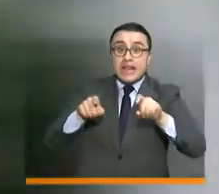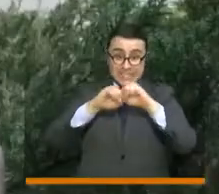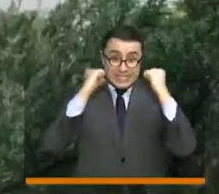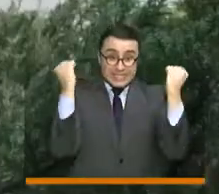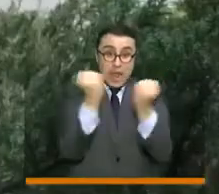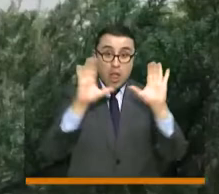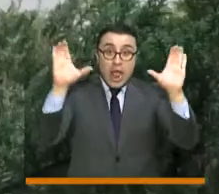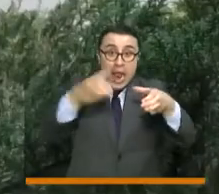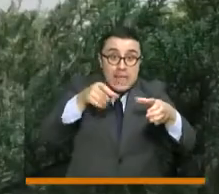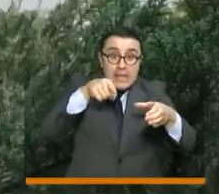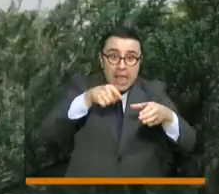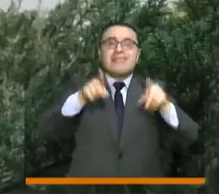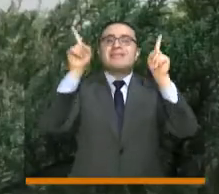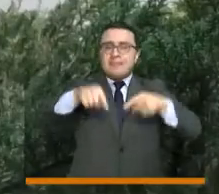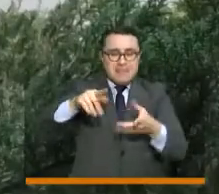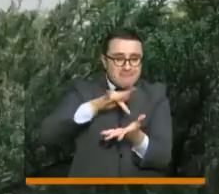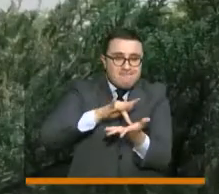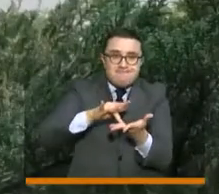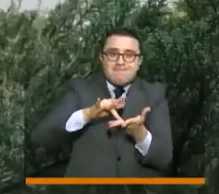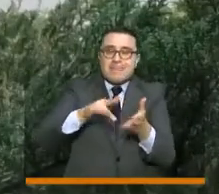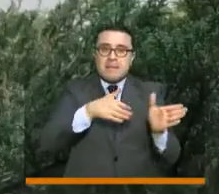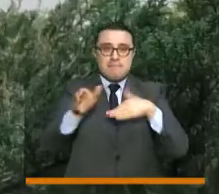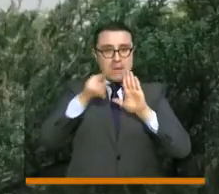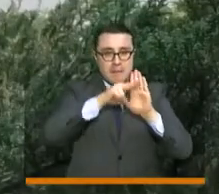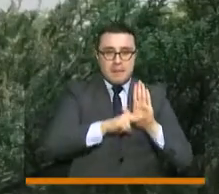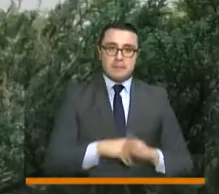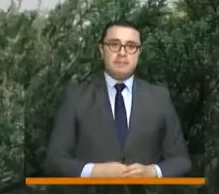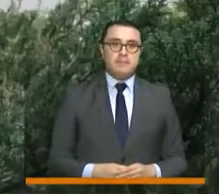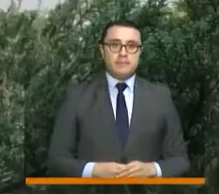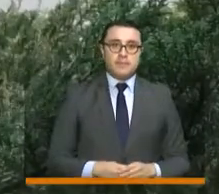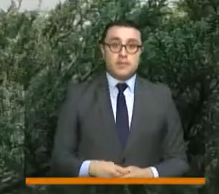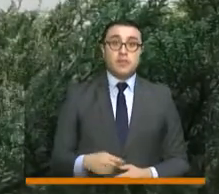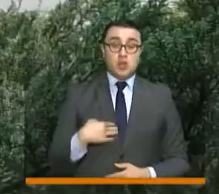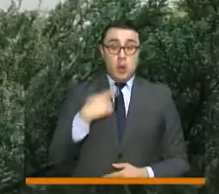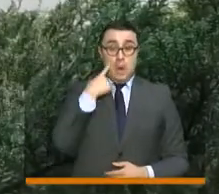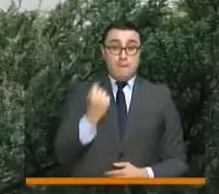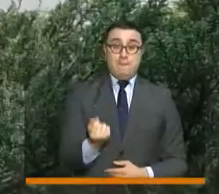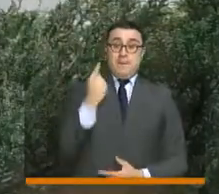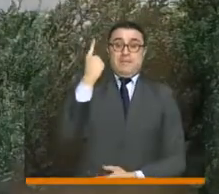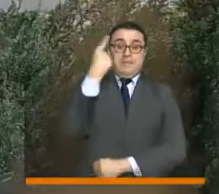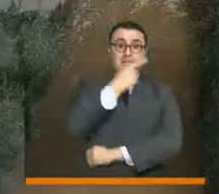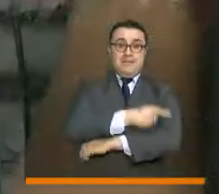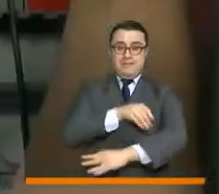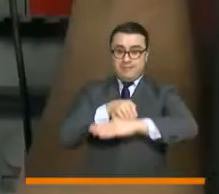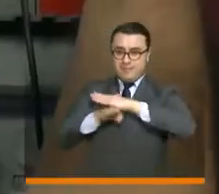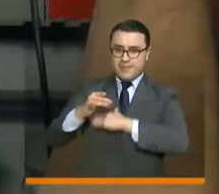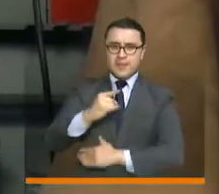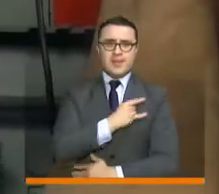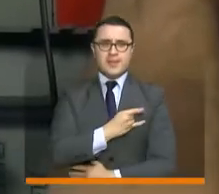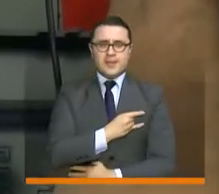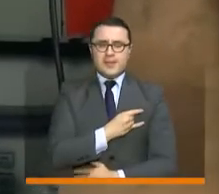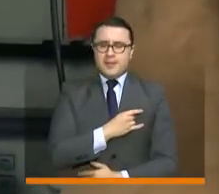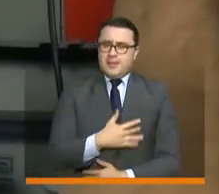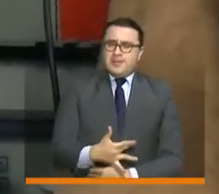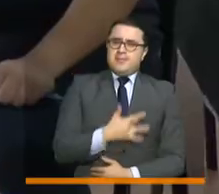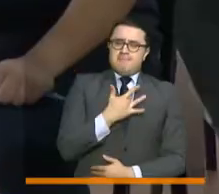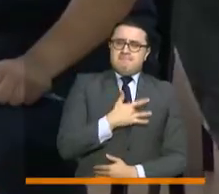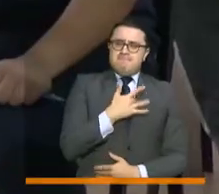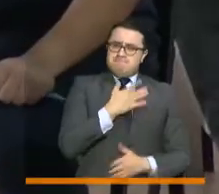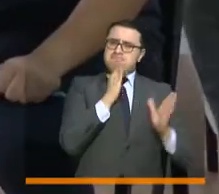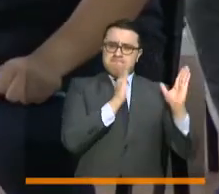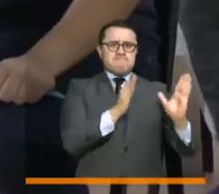clase. Me gustó mucho la experiencia de este primer día de universidad. Me parece que estuvo